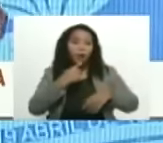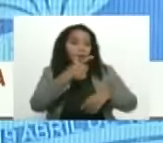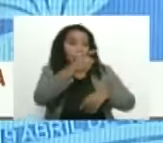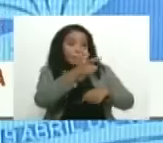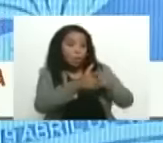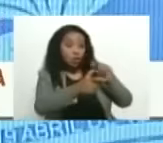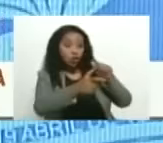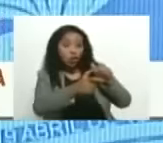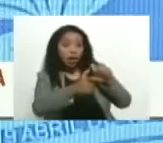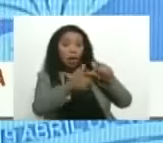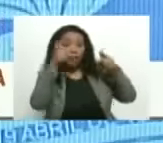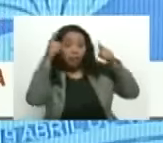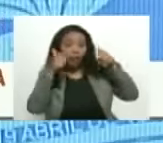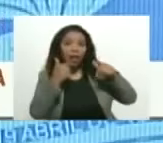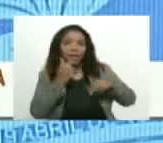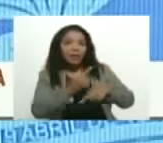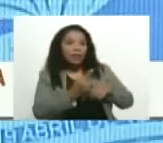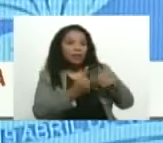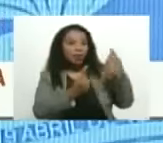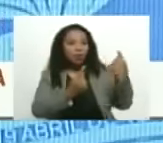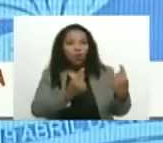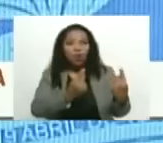chavista dónde están los centros de votación.